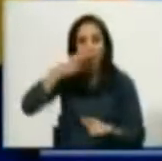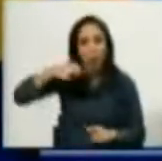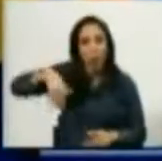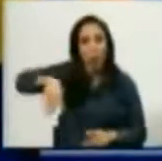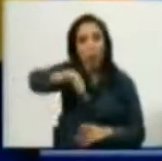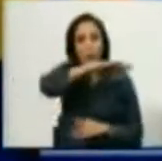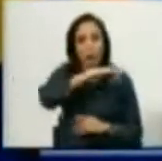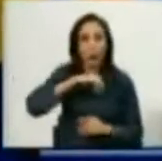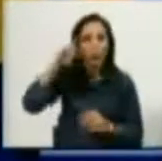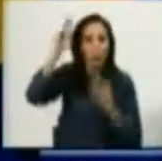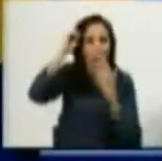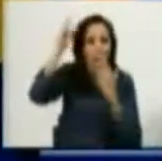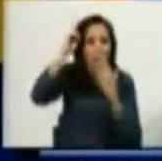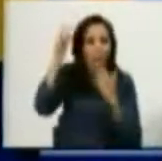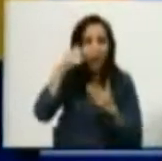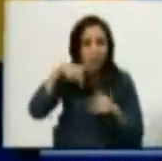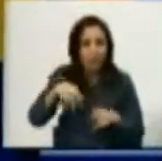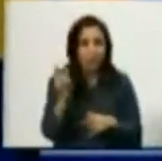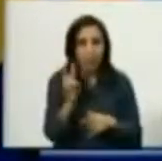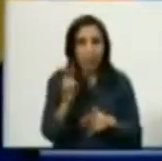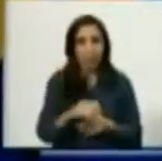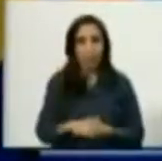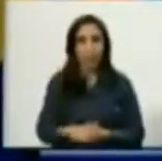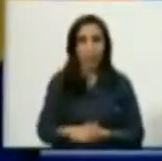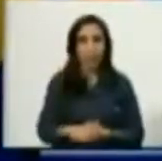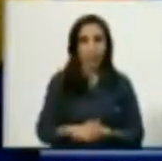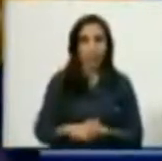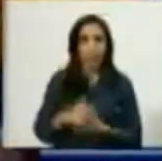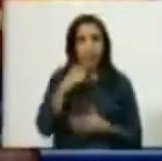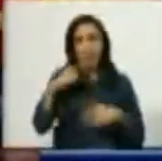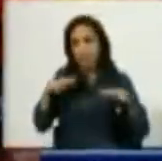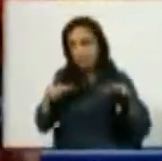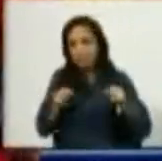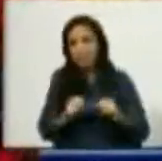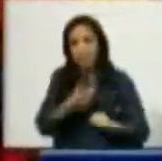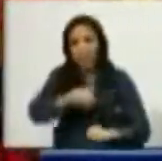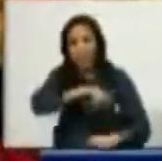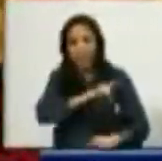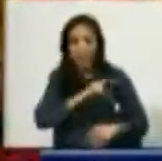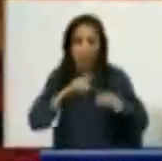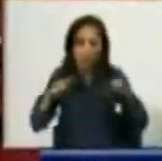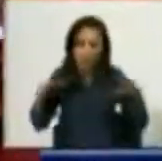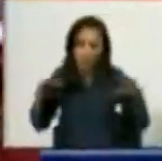aborígenes de Venezuela ante la invasión española